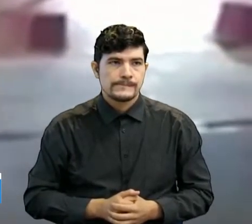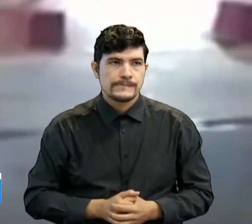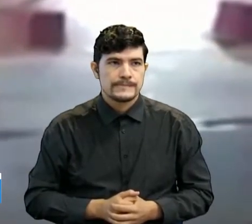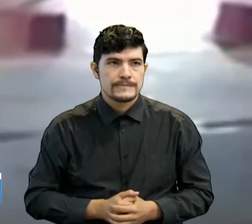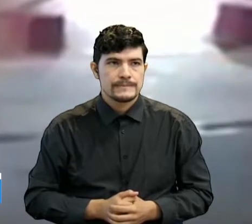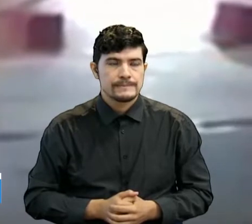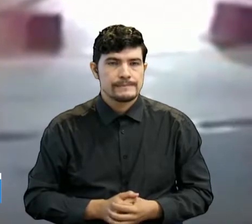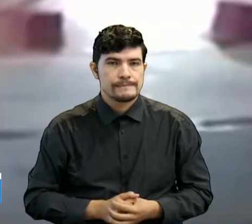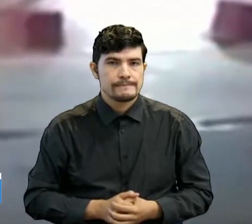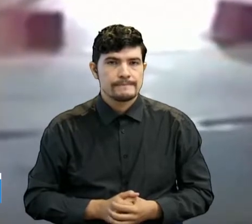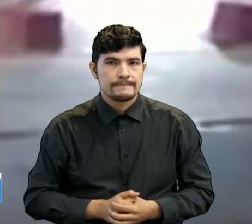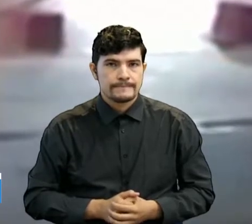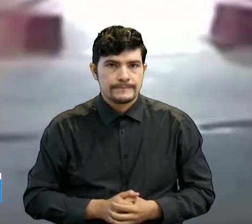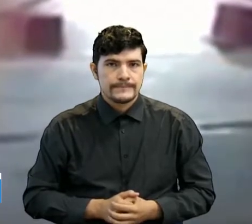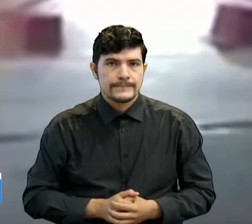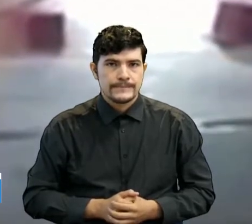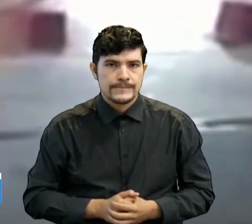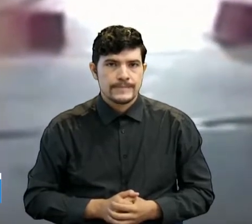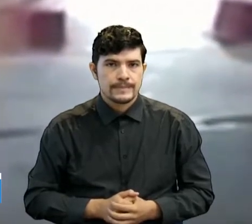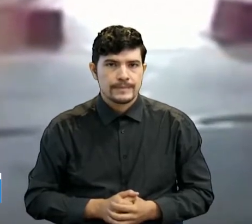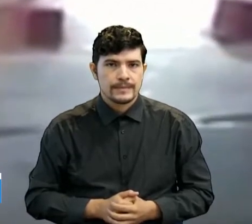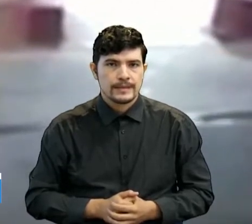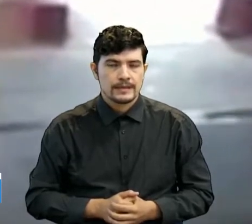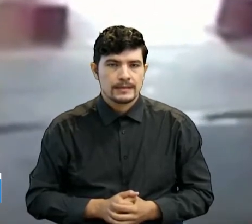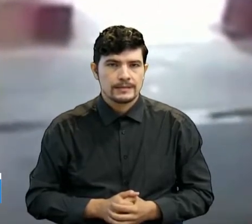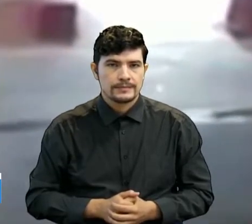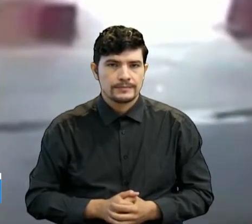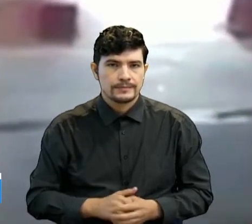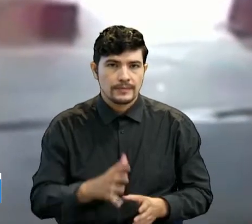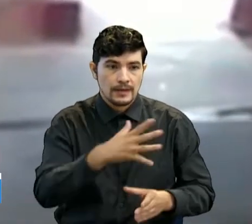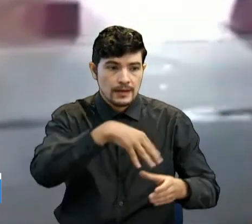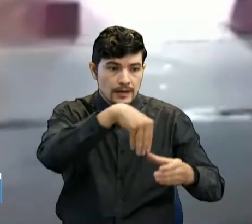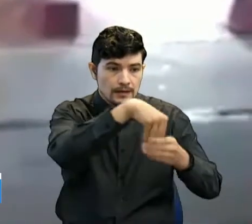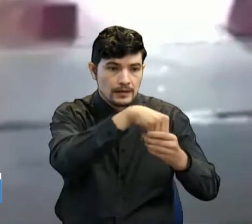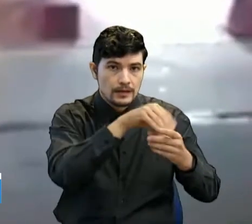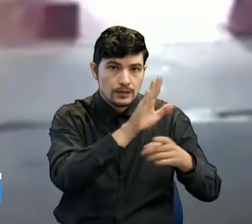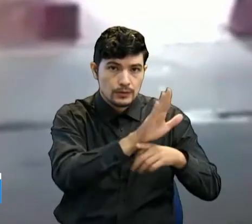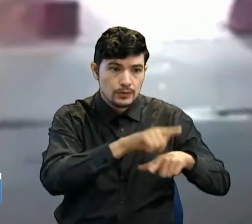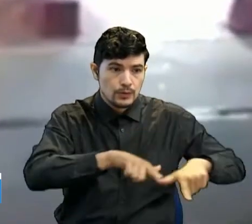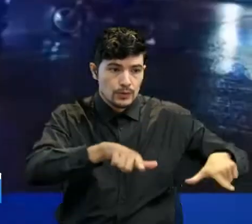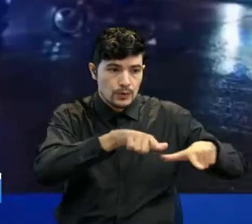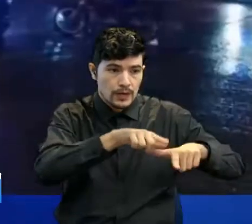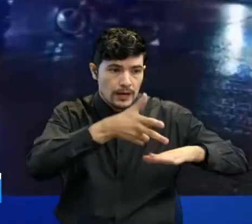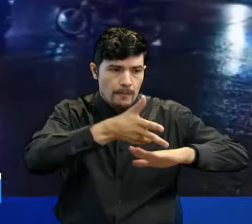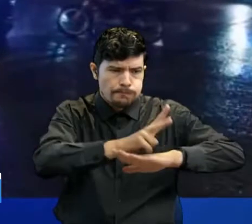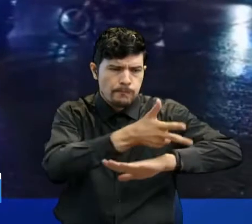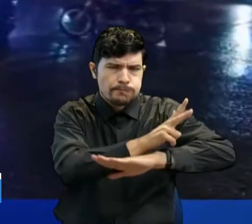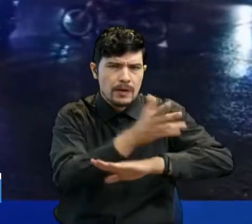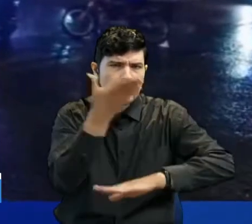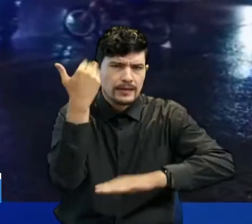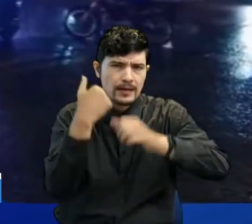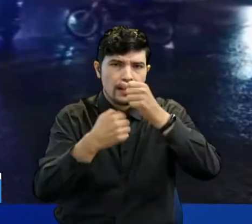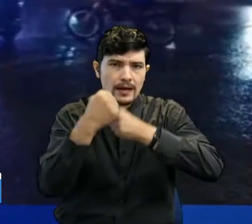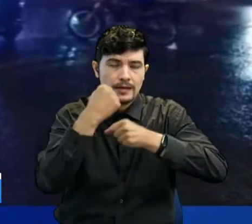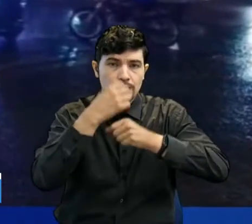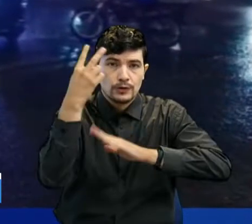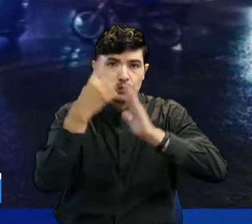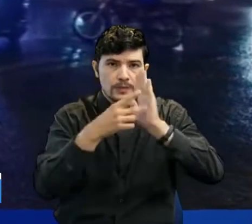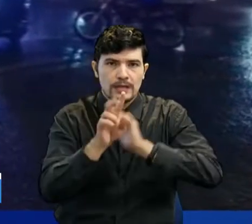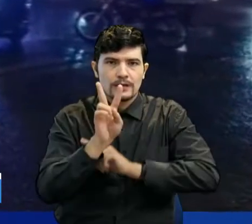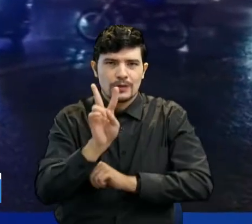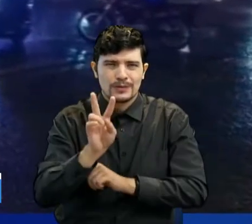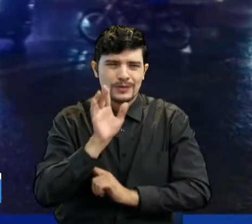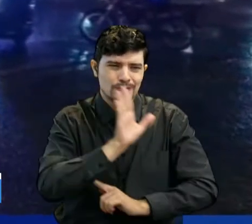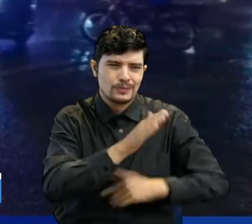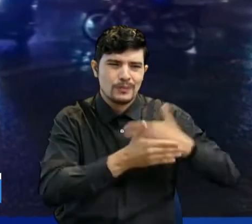año 2002 al interior de este parque aéreo también se han presentado perturbación de esta misma